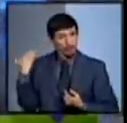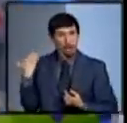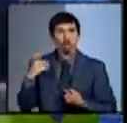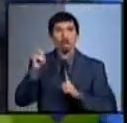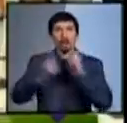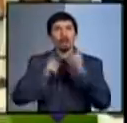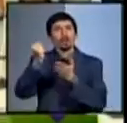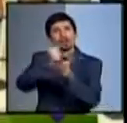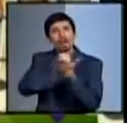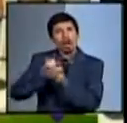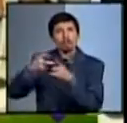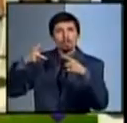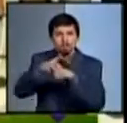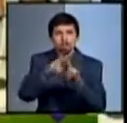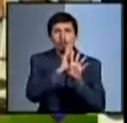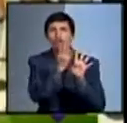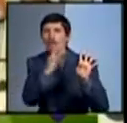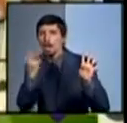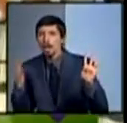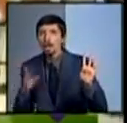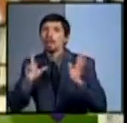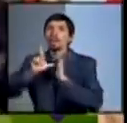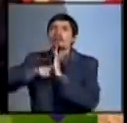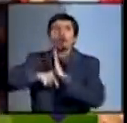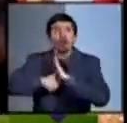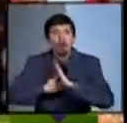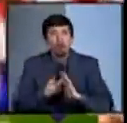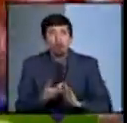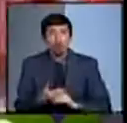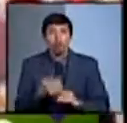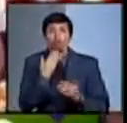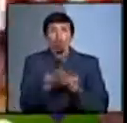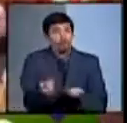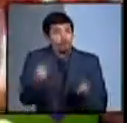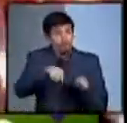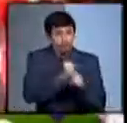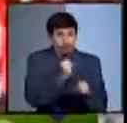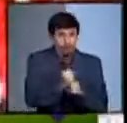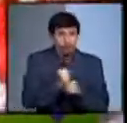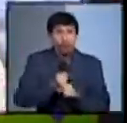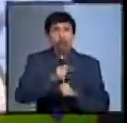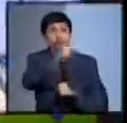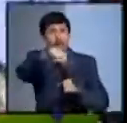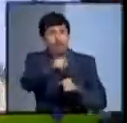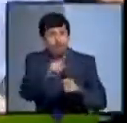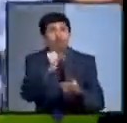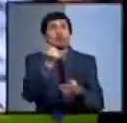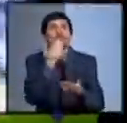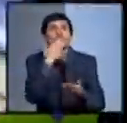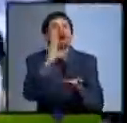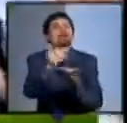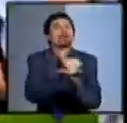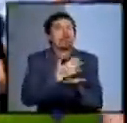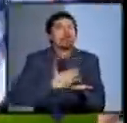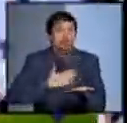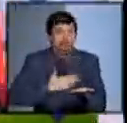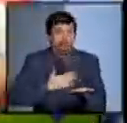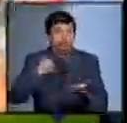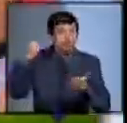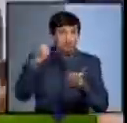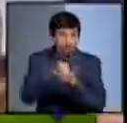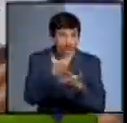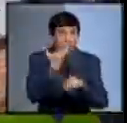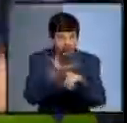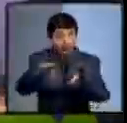y eternas filas una vez que se restableció el servicio. Los trabajadores demandaban mejoras salariales y finalmente se llegó